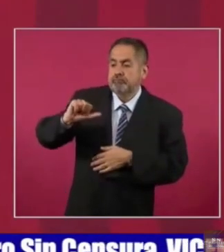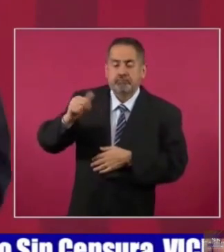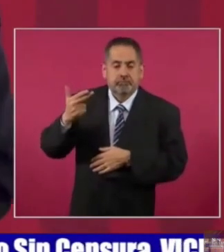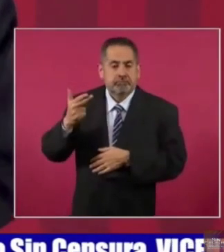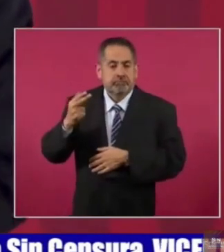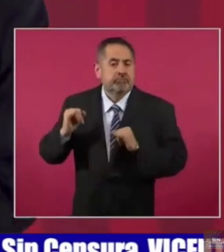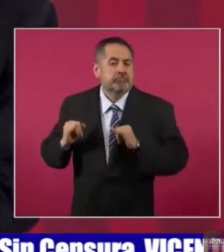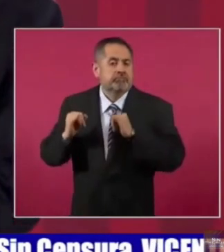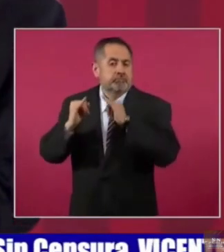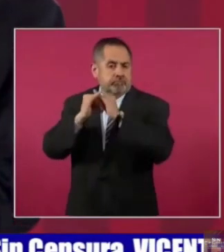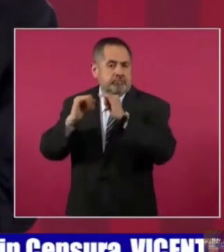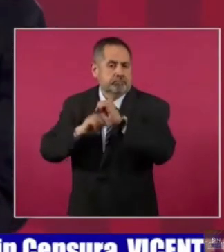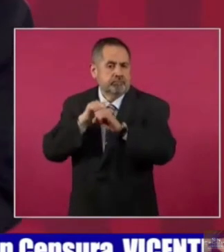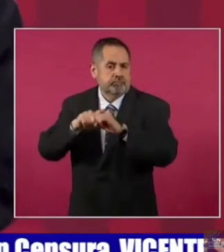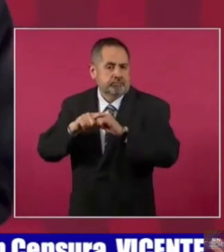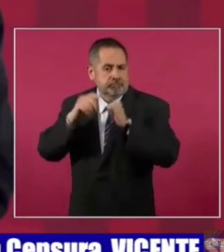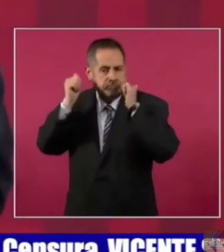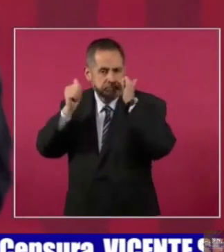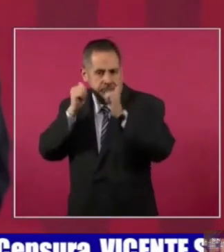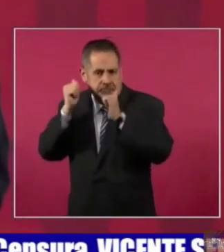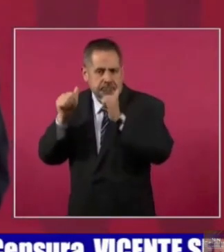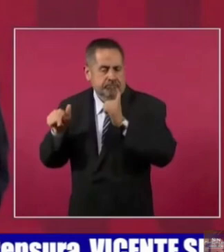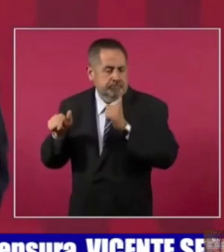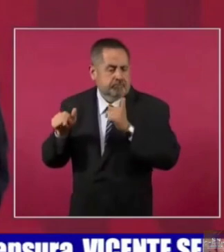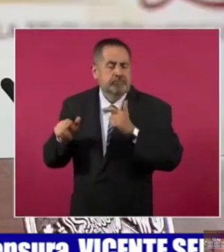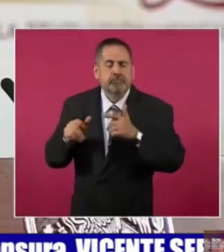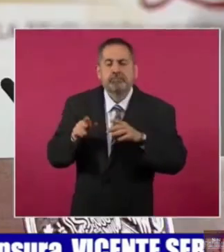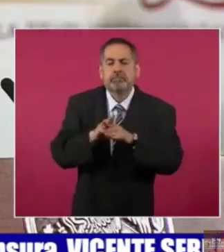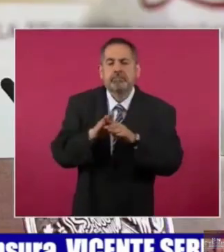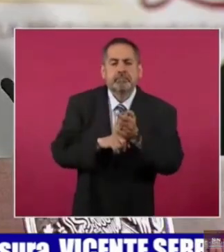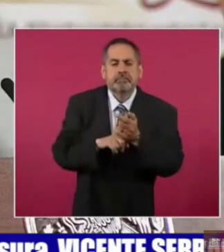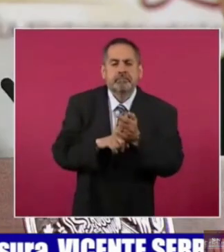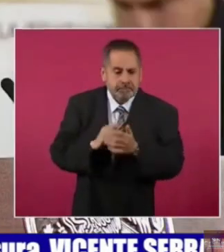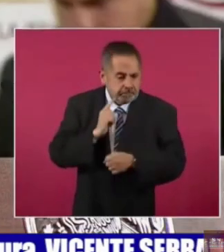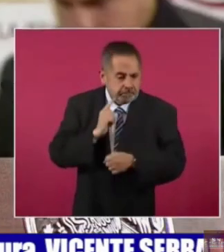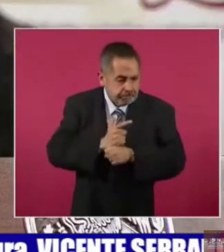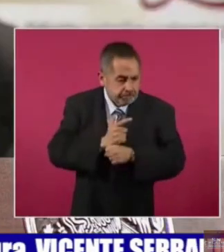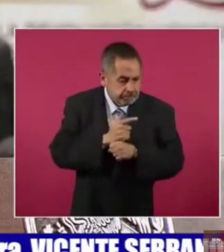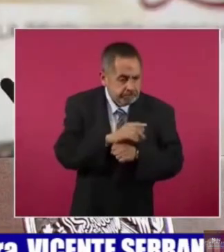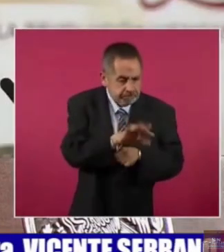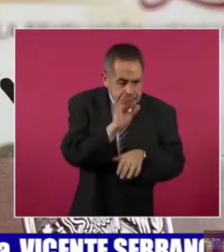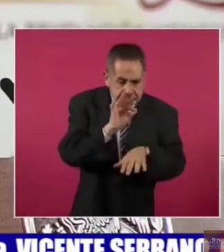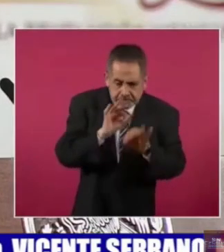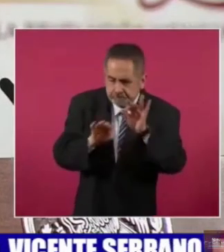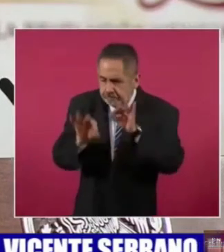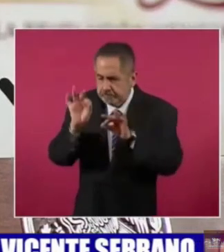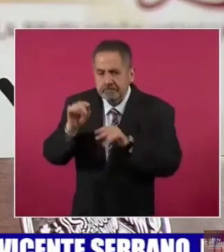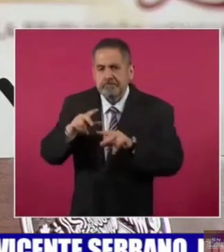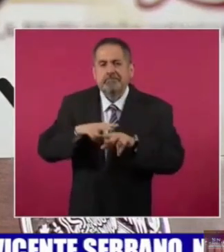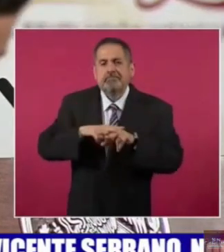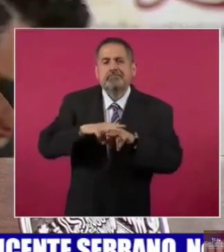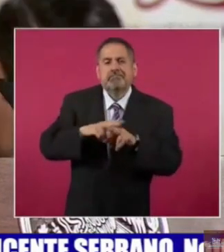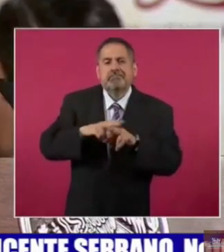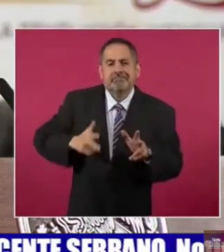ejemplo, habla del caso de Juan Collado, que tiene sus millones de dólares en Andorra.